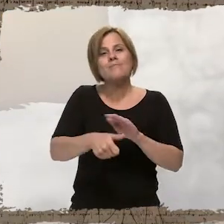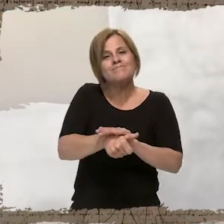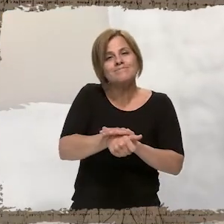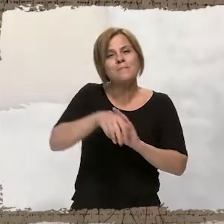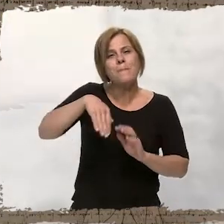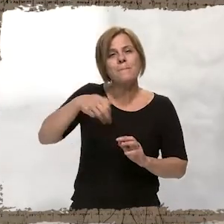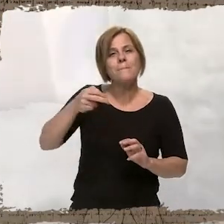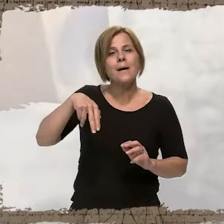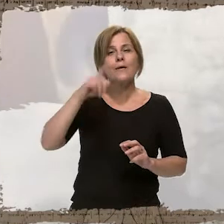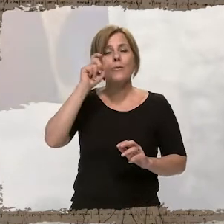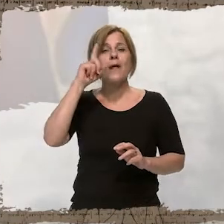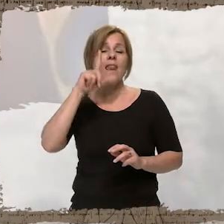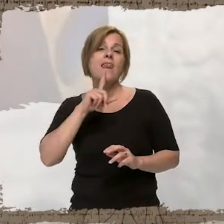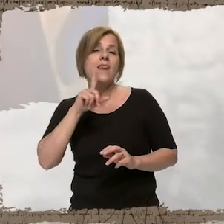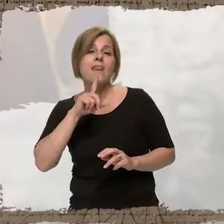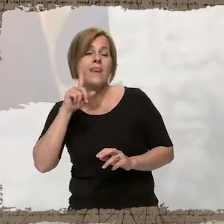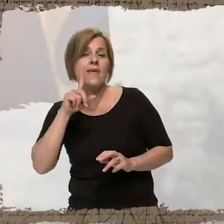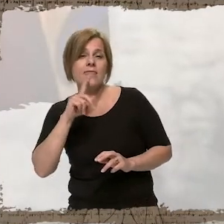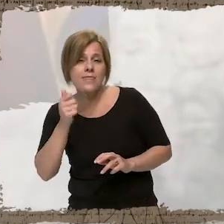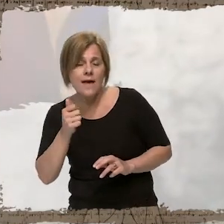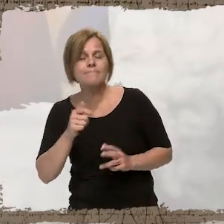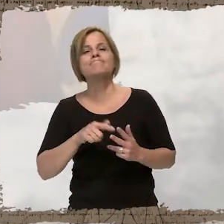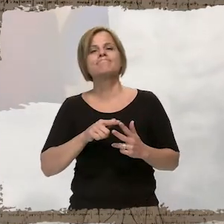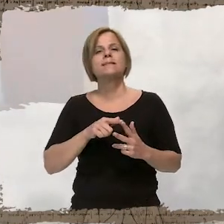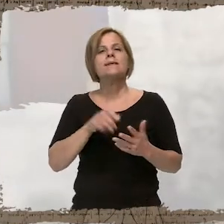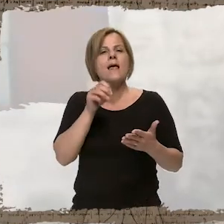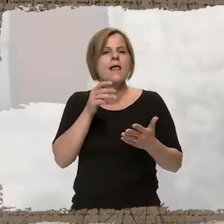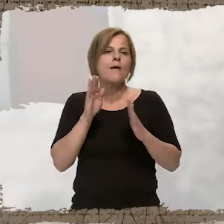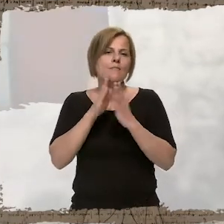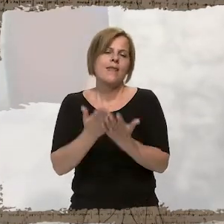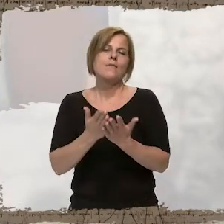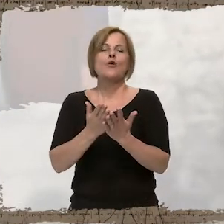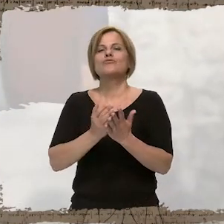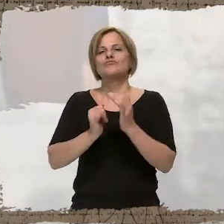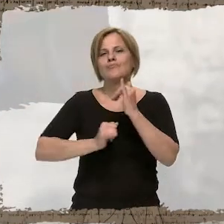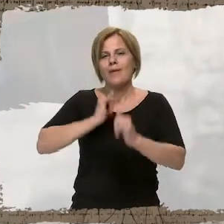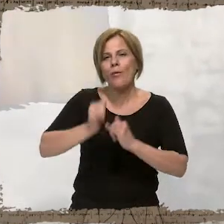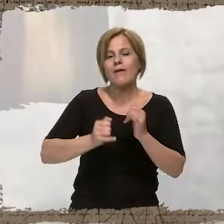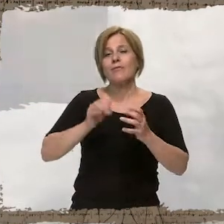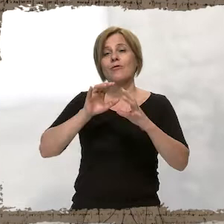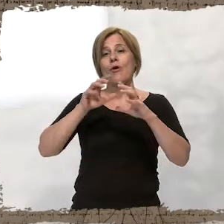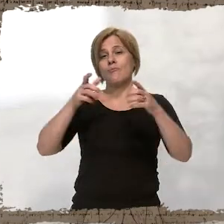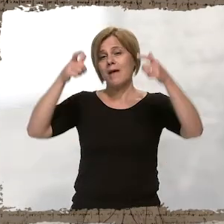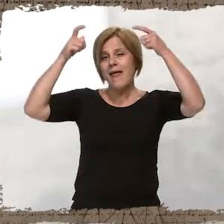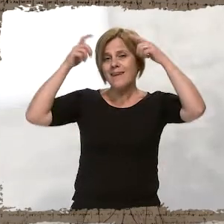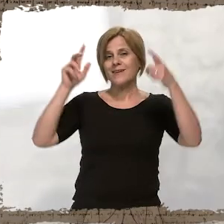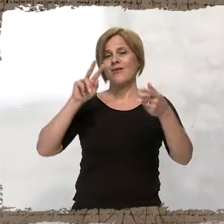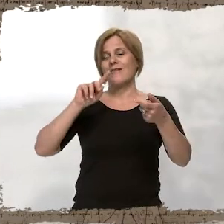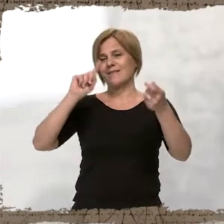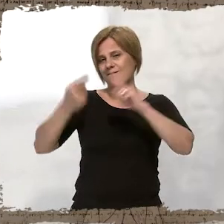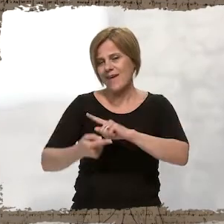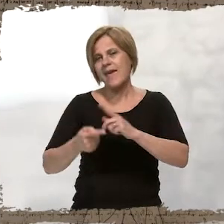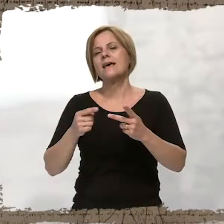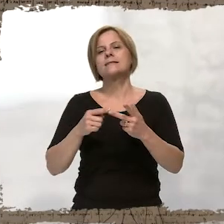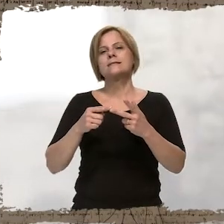entre las que se destacan el personaje canción manuelita la tortuga y los libros tutú marambá el reino del revés